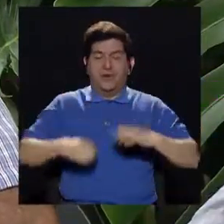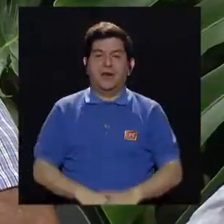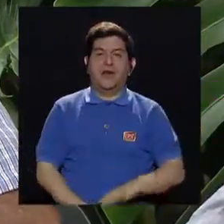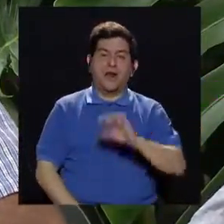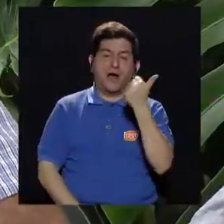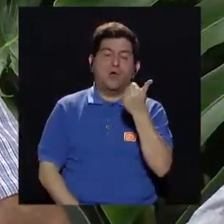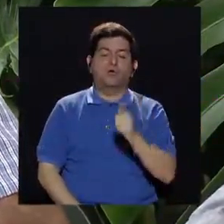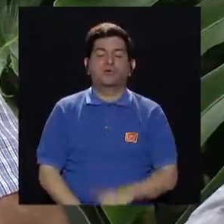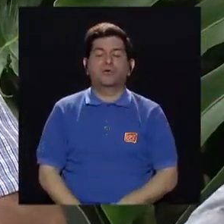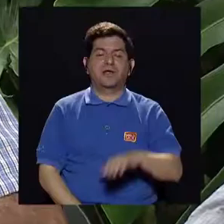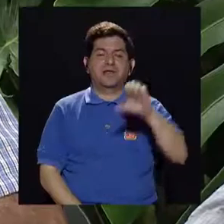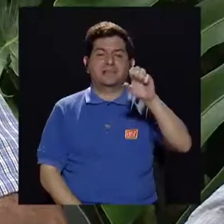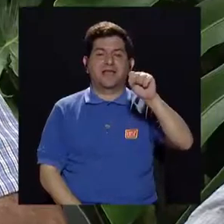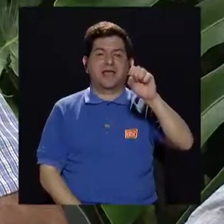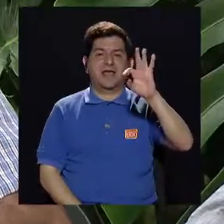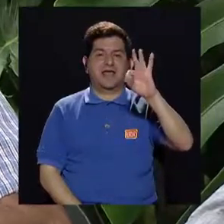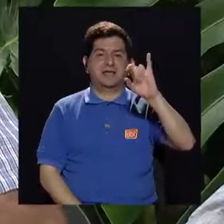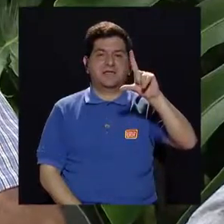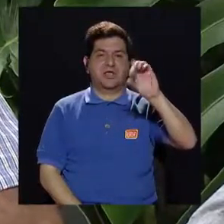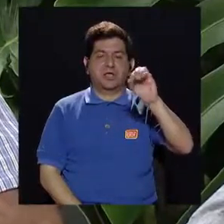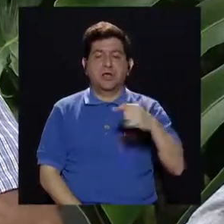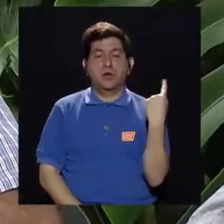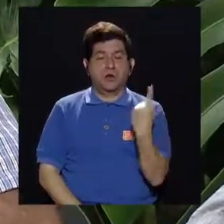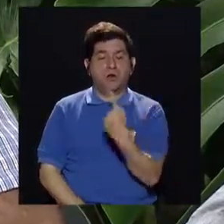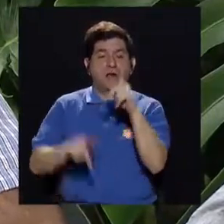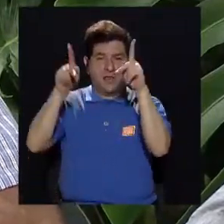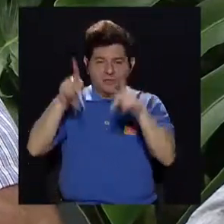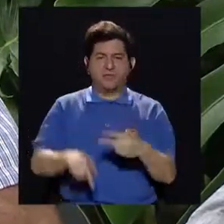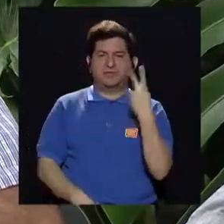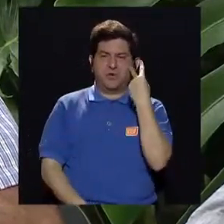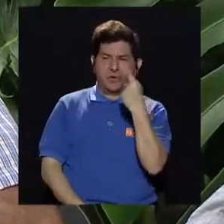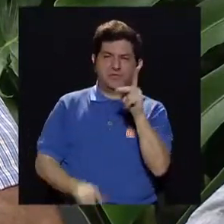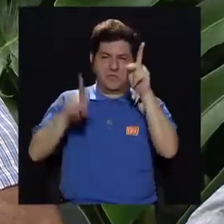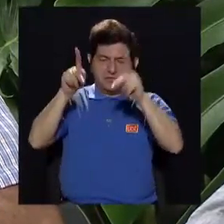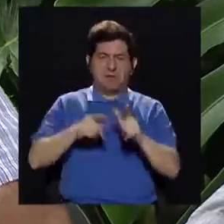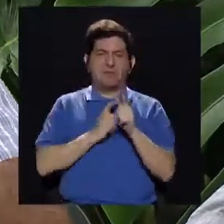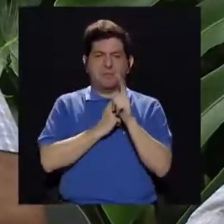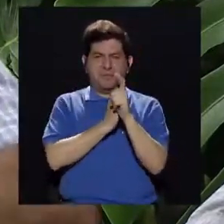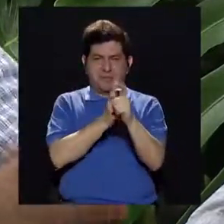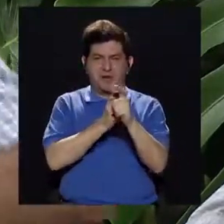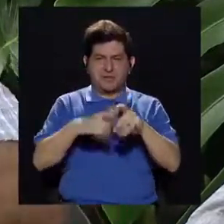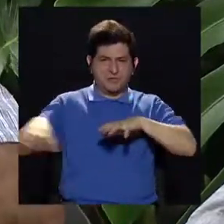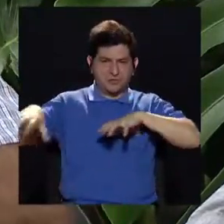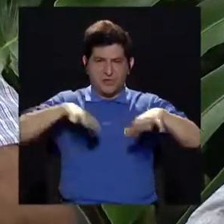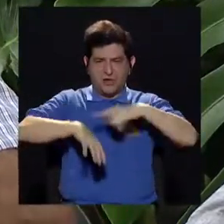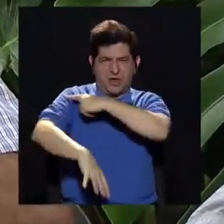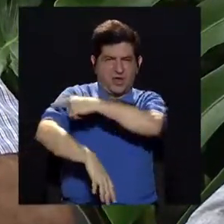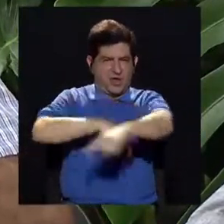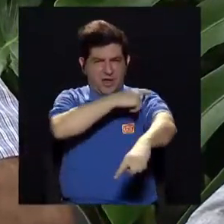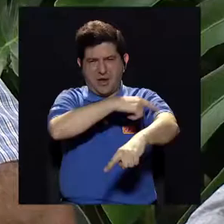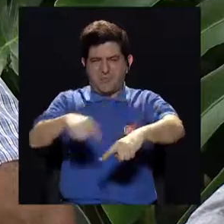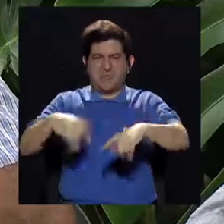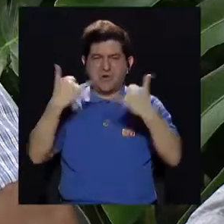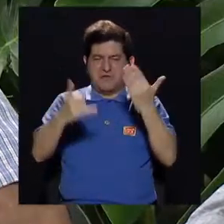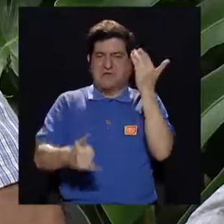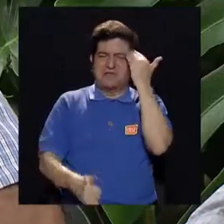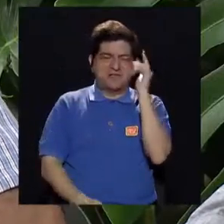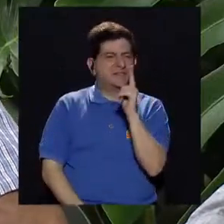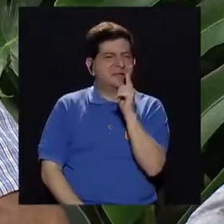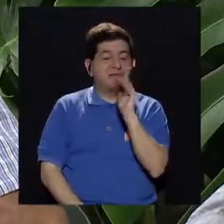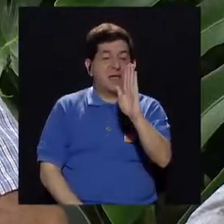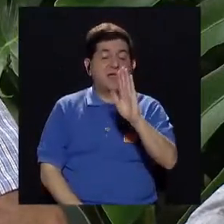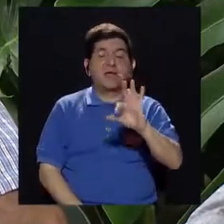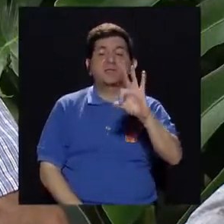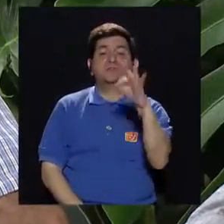y otro que se llama el estilo que a uno lo aporta. Cuando usted ve de largo que viene alguien corriendo, moviendo mucho los brazos, usted de largo sabe quién es, porque